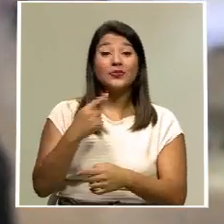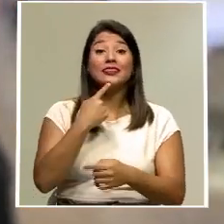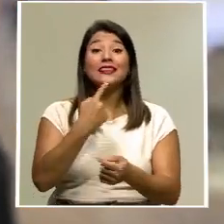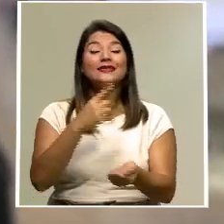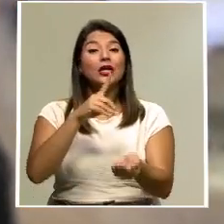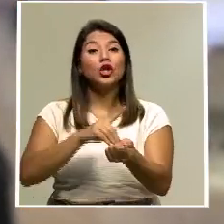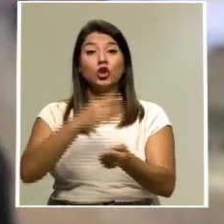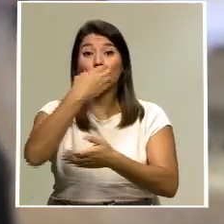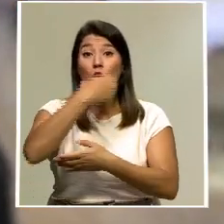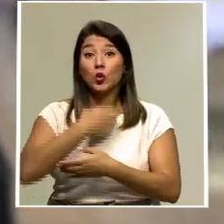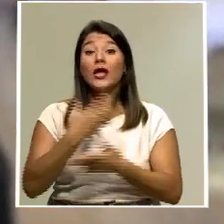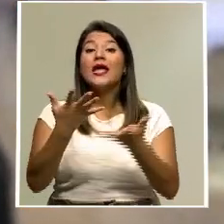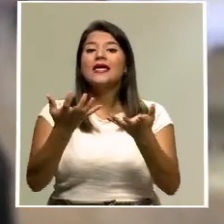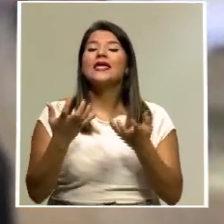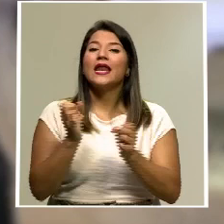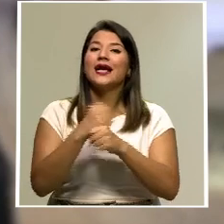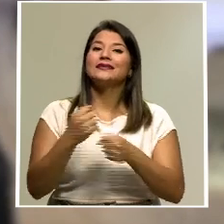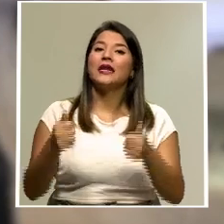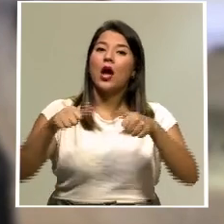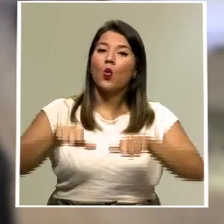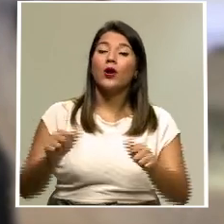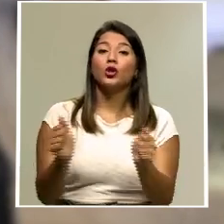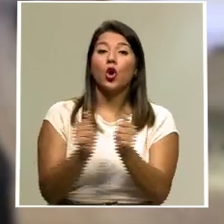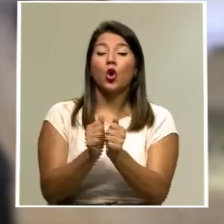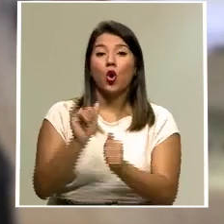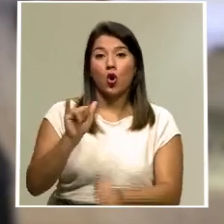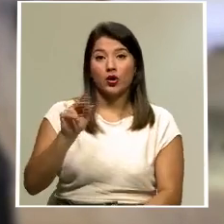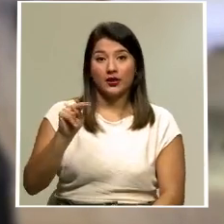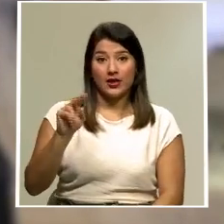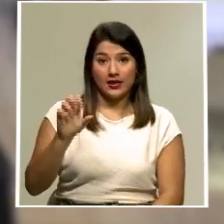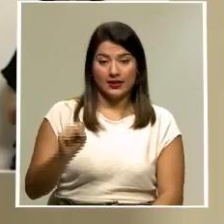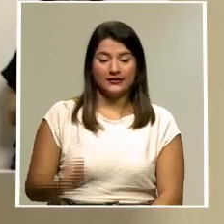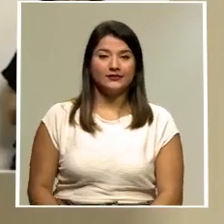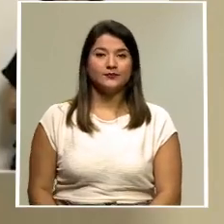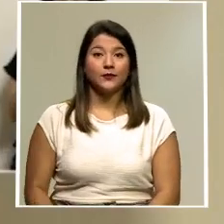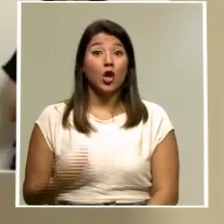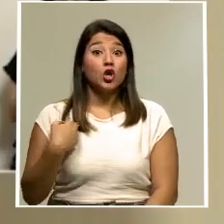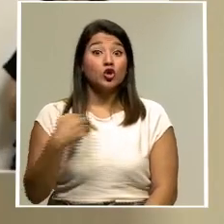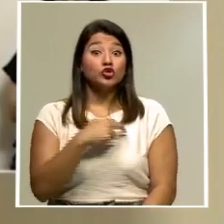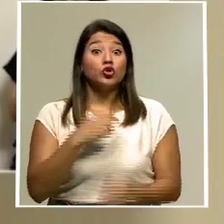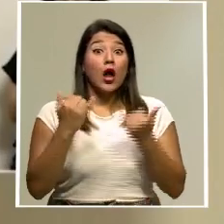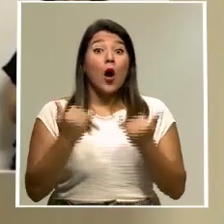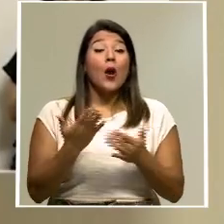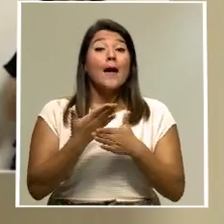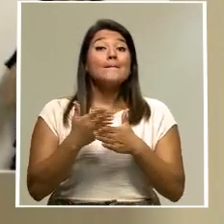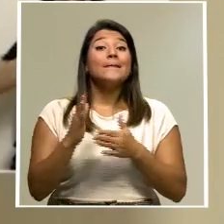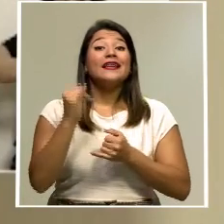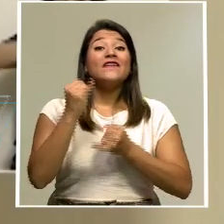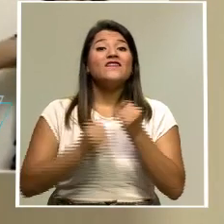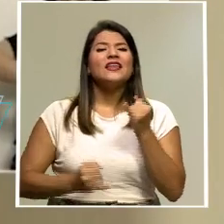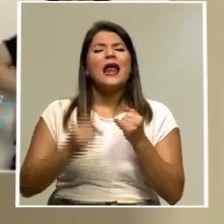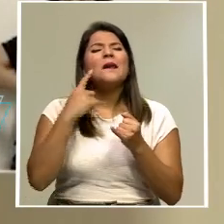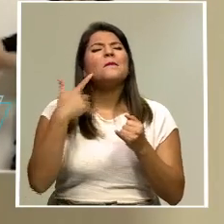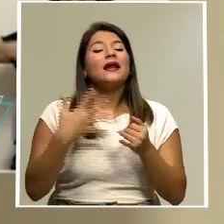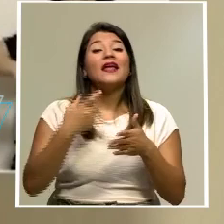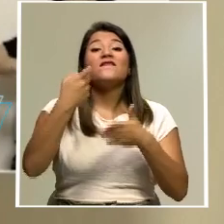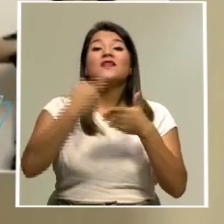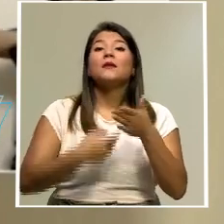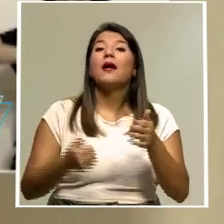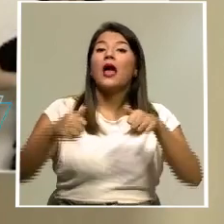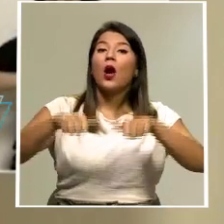un convenio que estarán realizando con el INSS. Estamos en la fase final para firmar un convenio con el